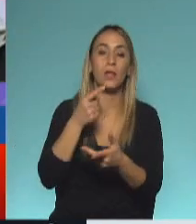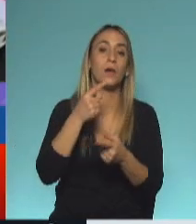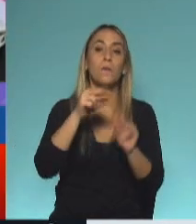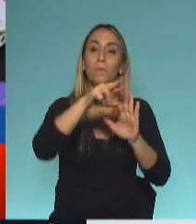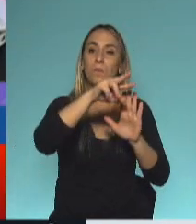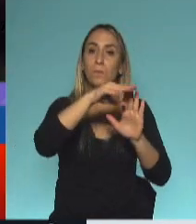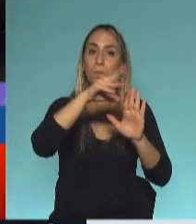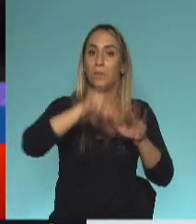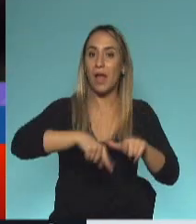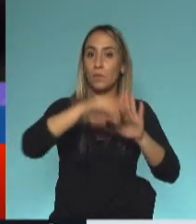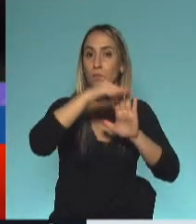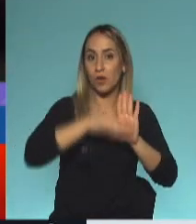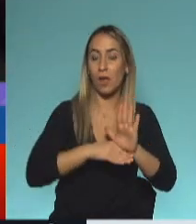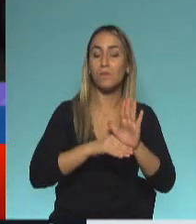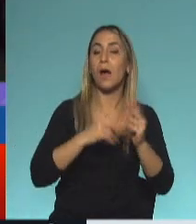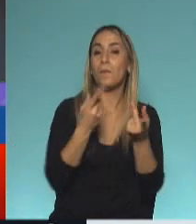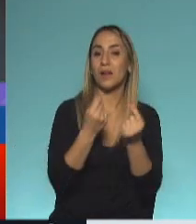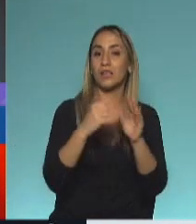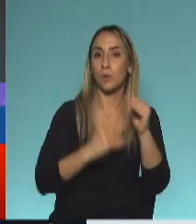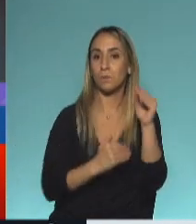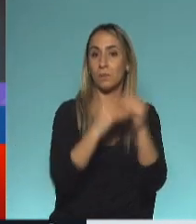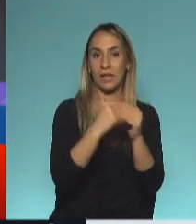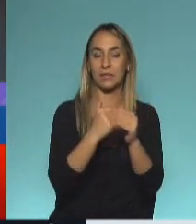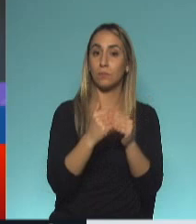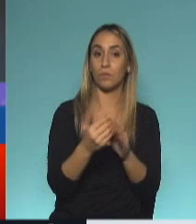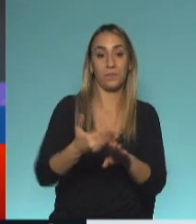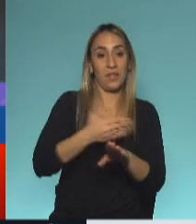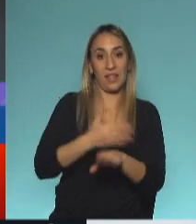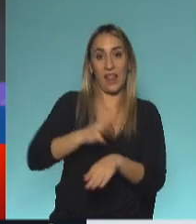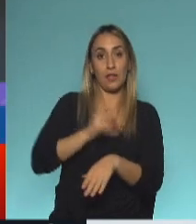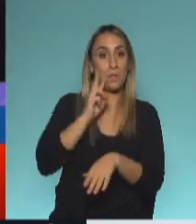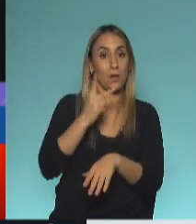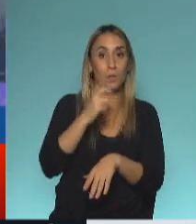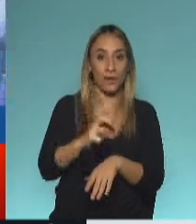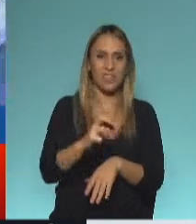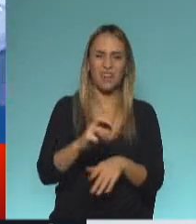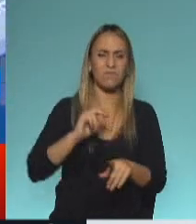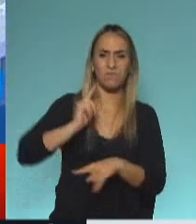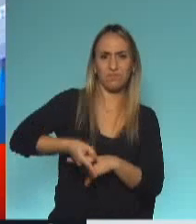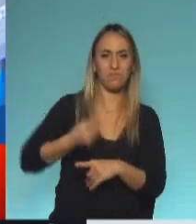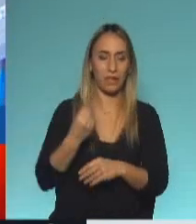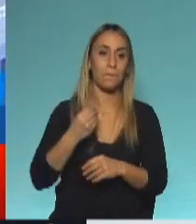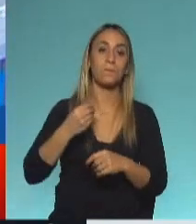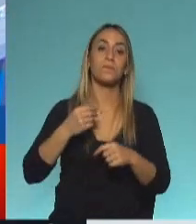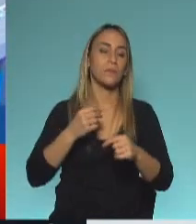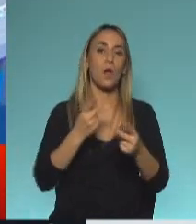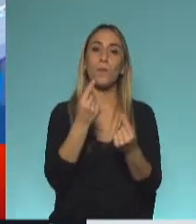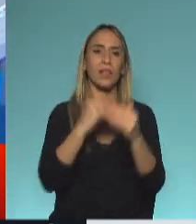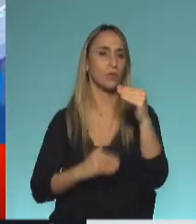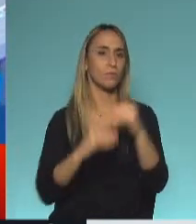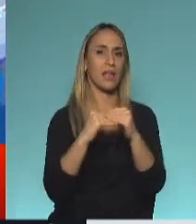que se implementó con muchísima fuerza durante 2020 y que básicamente lo que hacía era fijar precios los empresarios no podían aumentar